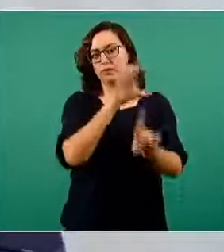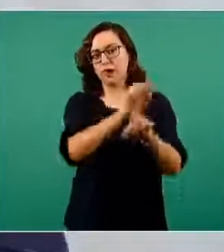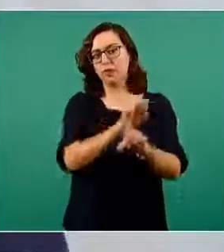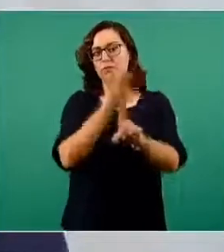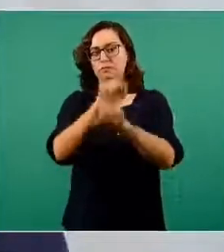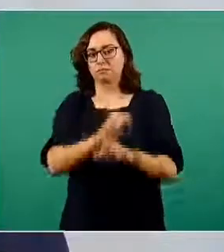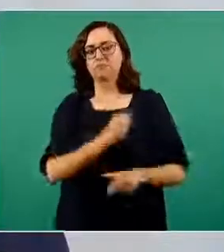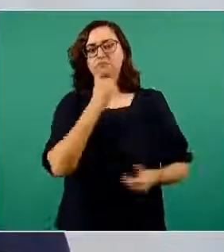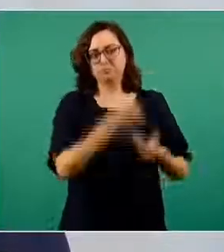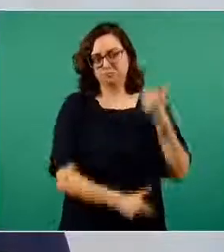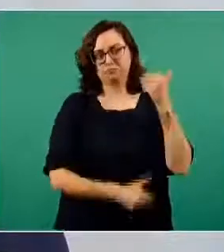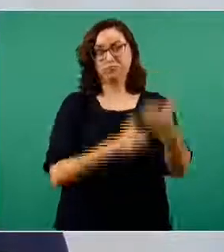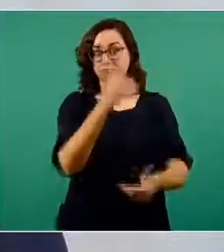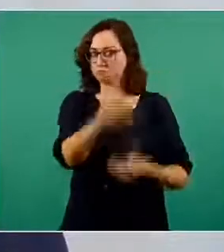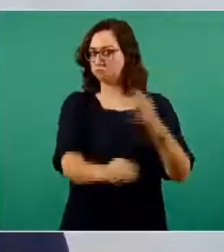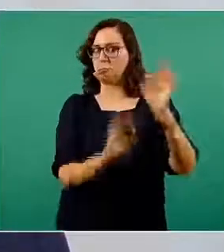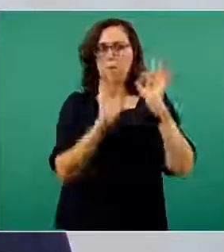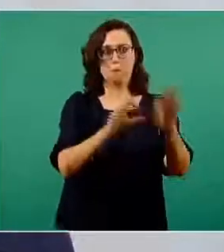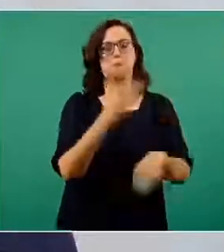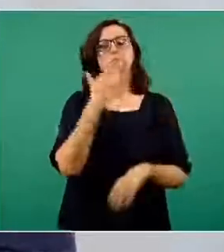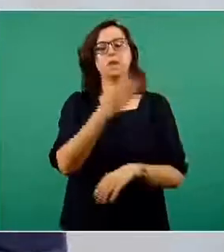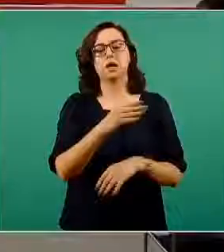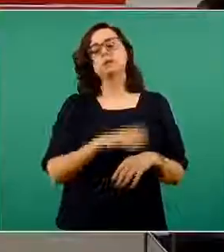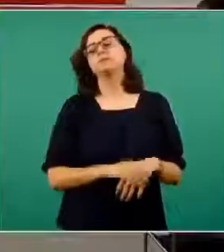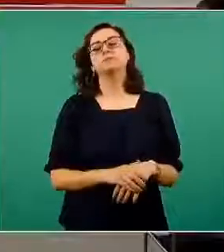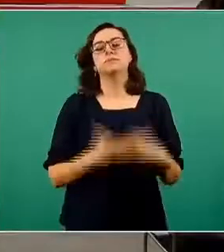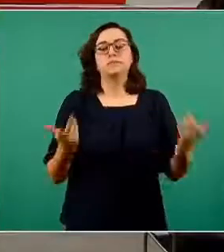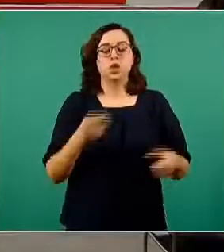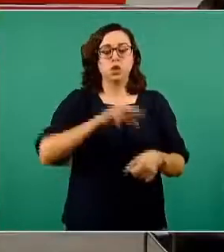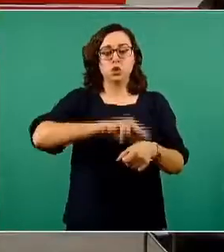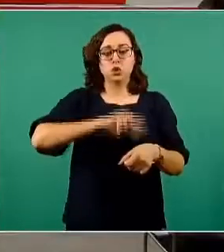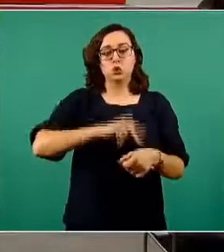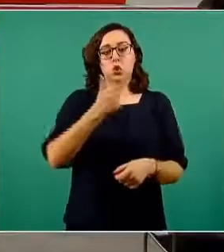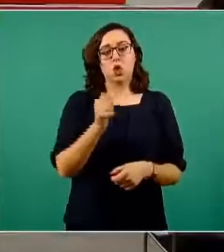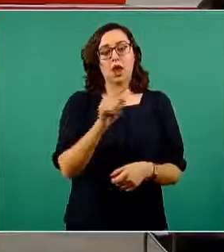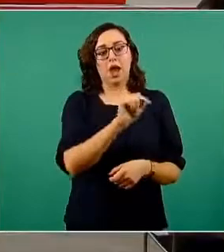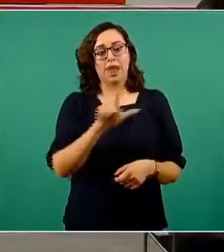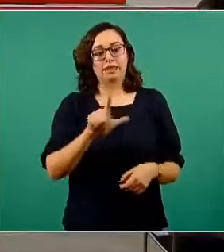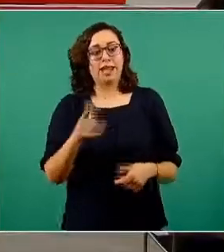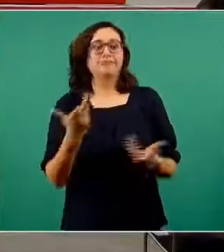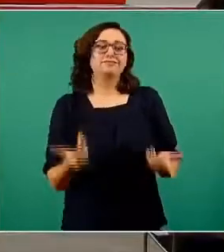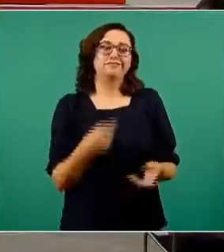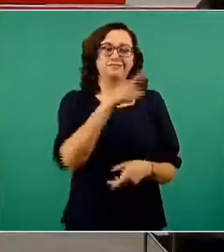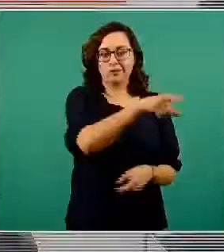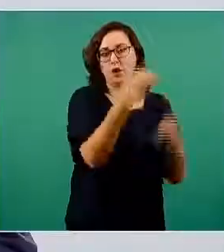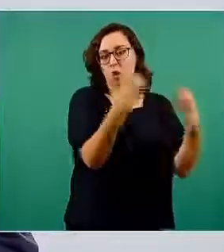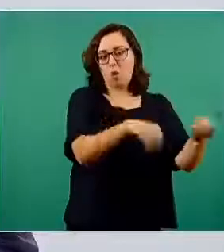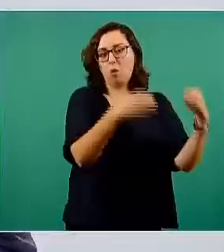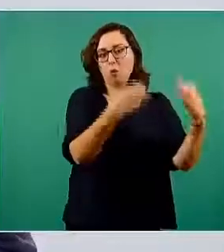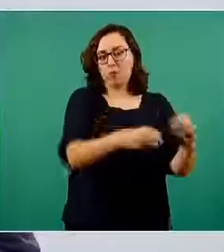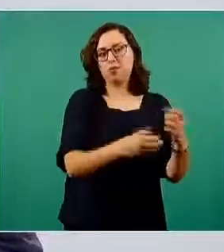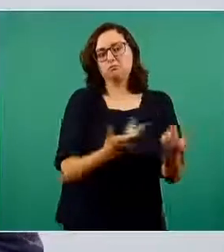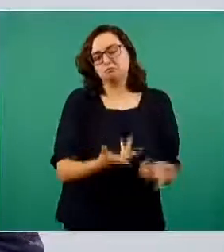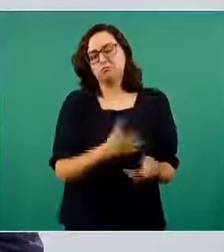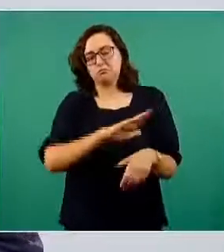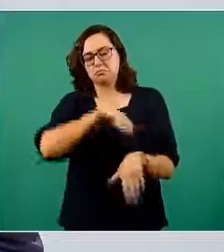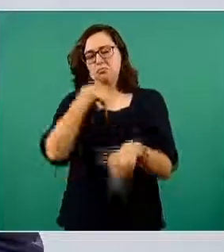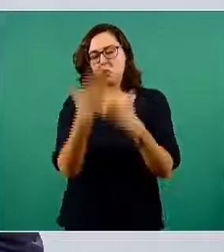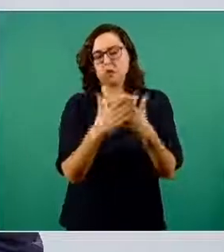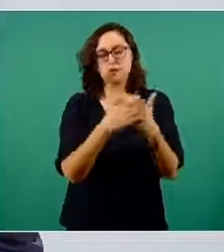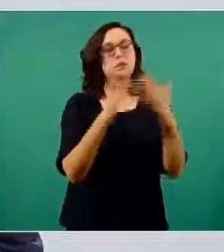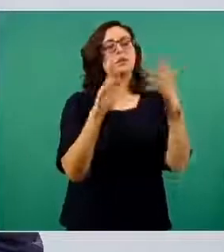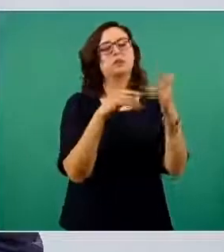grandes pasos que lo ha hecho. Por lo mismo, el doctor Hugo López-Gatell nos estará de seguro acompañando en unos momentos más, una vez que